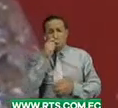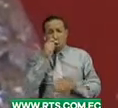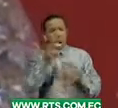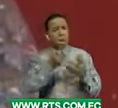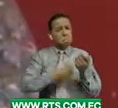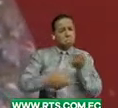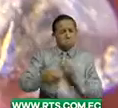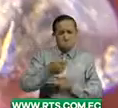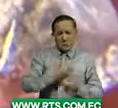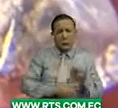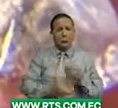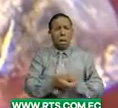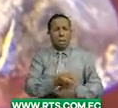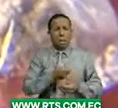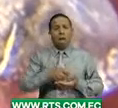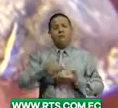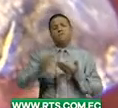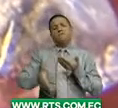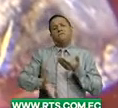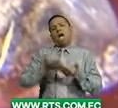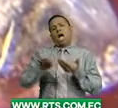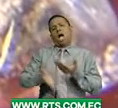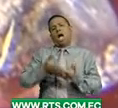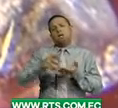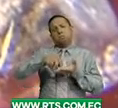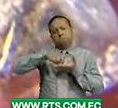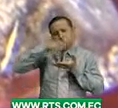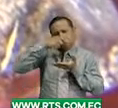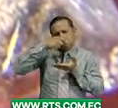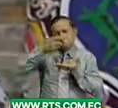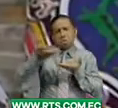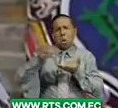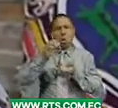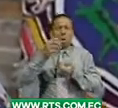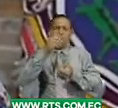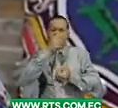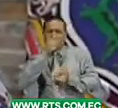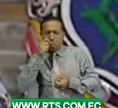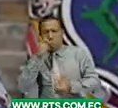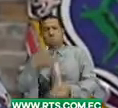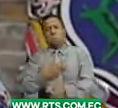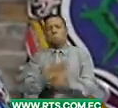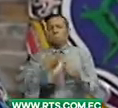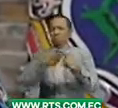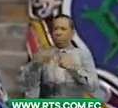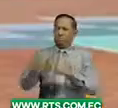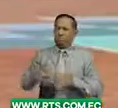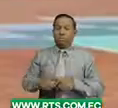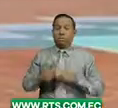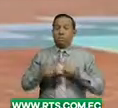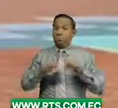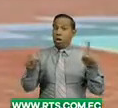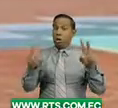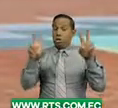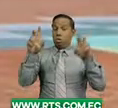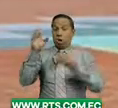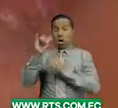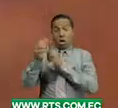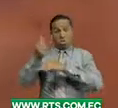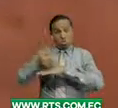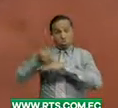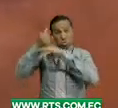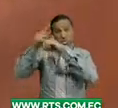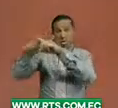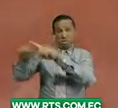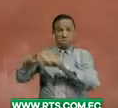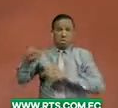en distintos puntos del puerto principal y en otras ciudades también. Pero autoridades de seguridad, educación y municipales tienen